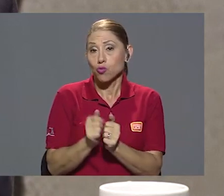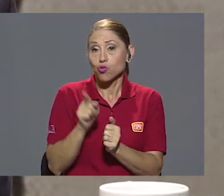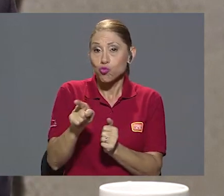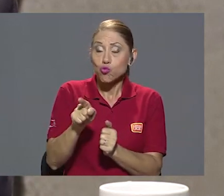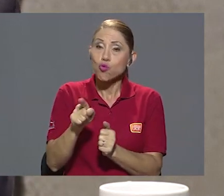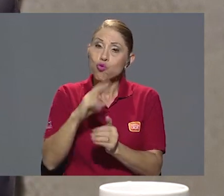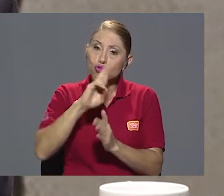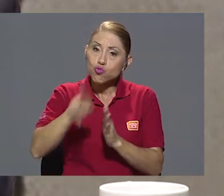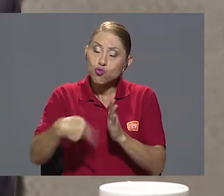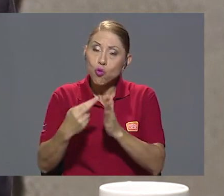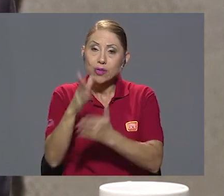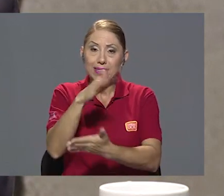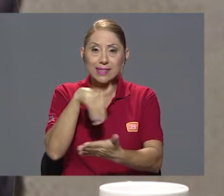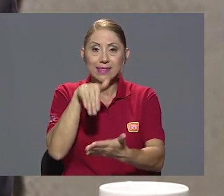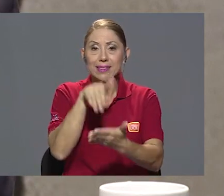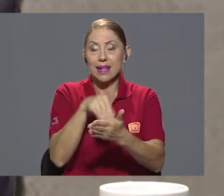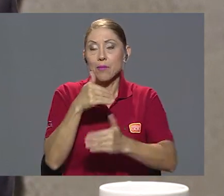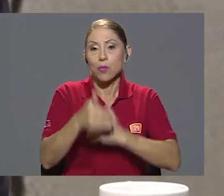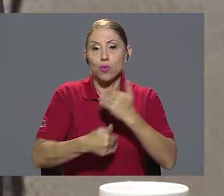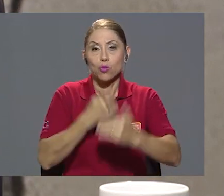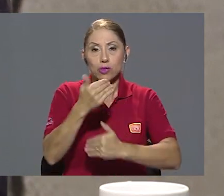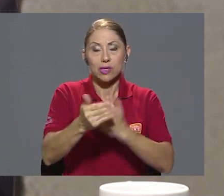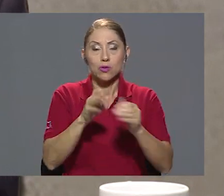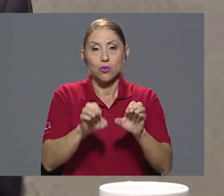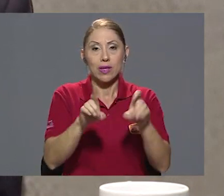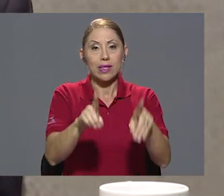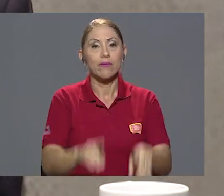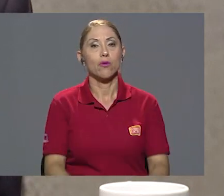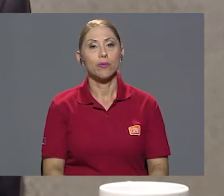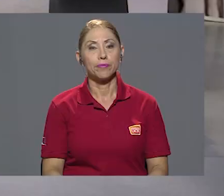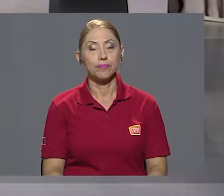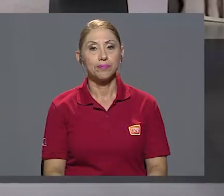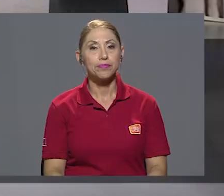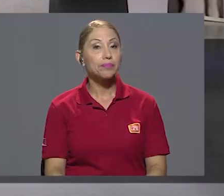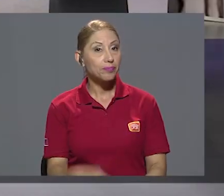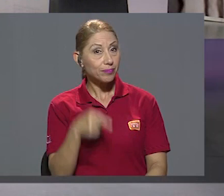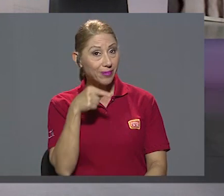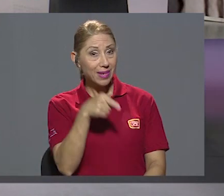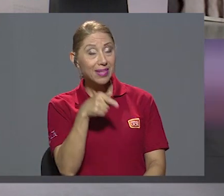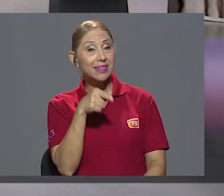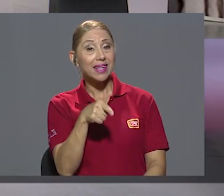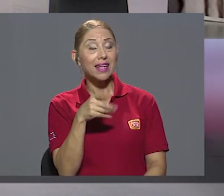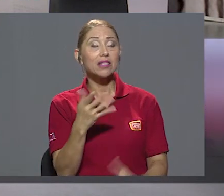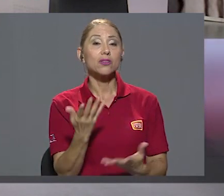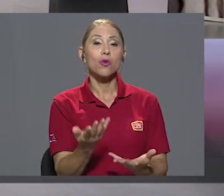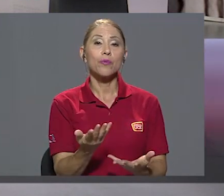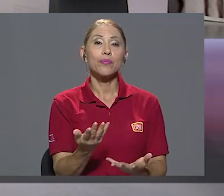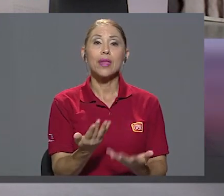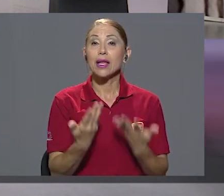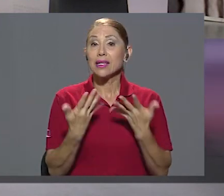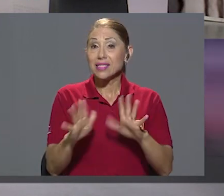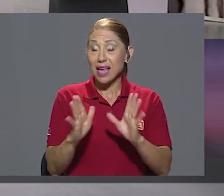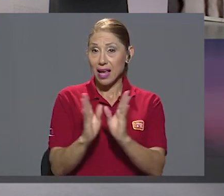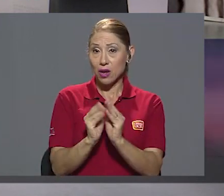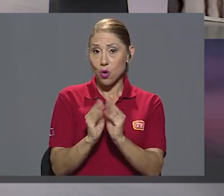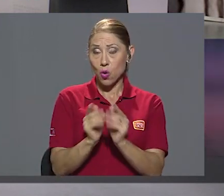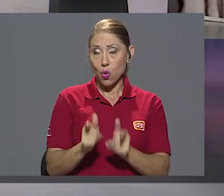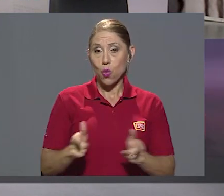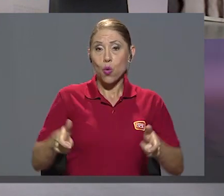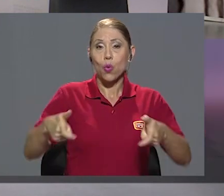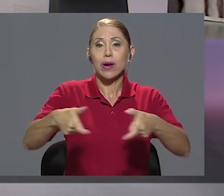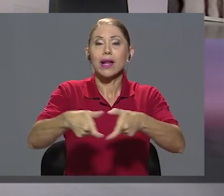ese papel central dentro del proceso educativo. Es que en ese sentido, un aporte ya del